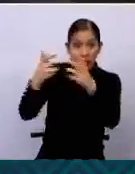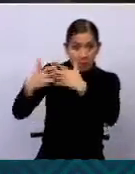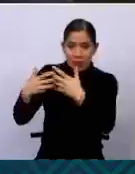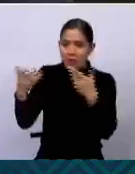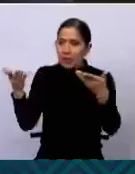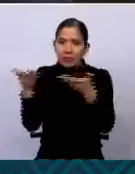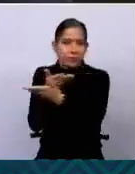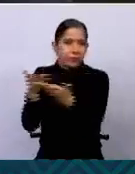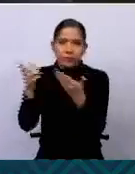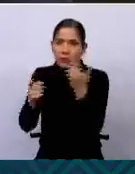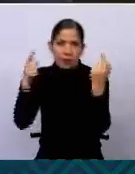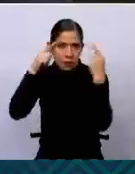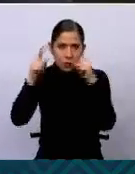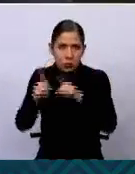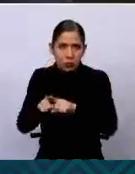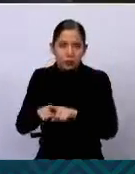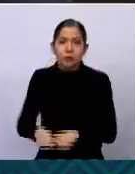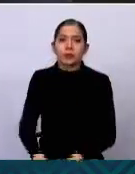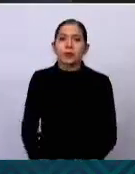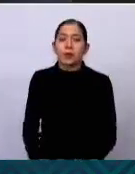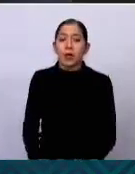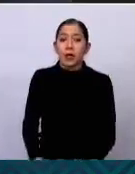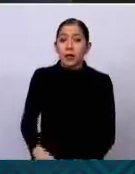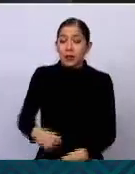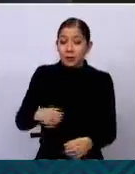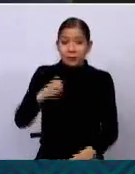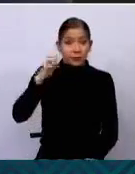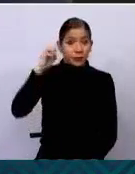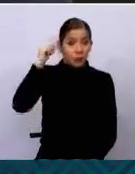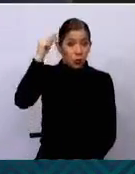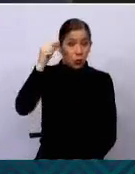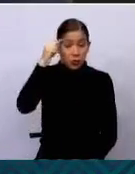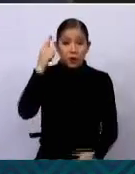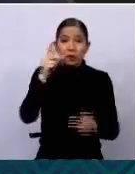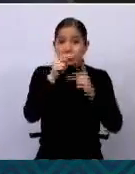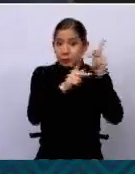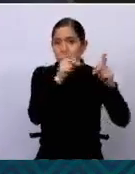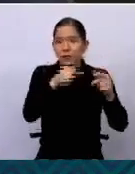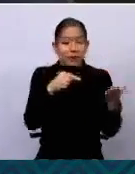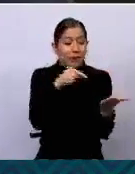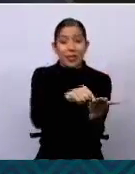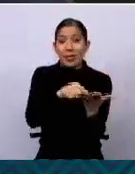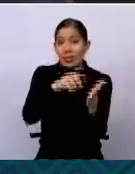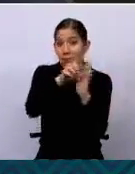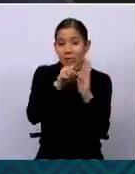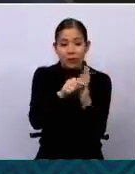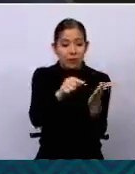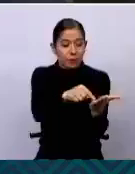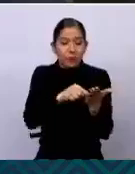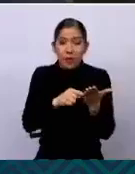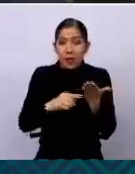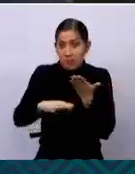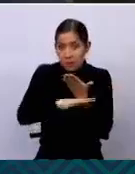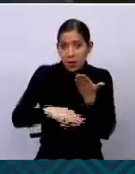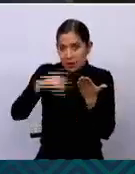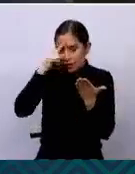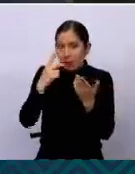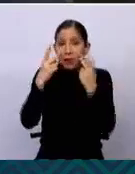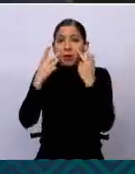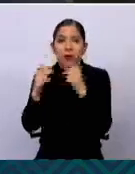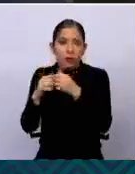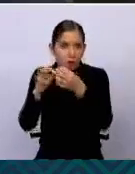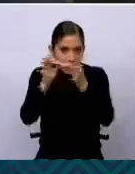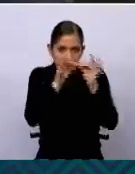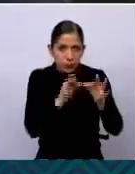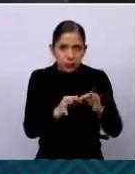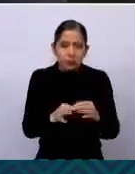tiene que empezar a trabajar bajo este decreto. Es la base de discusión. Si bien se beneficia de manera directa a dos sectores hoy con el nuevo decreto de